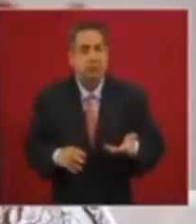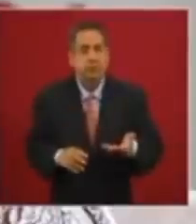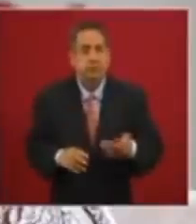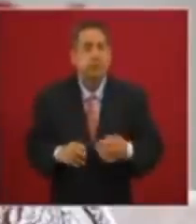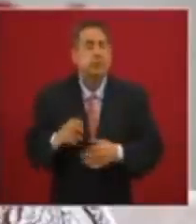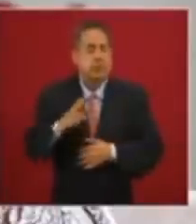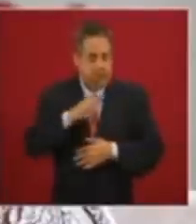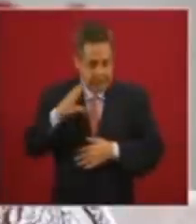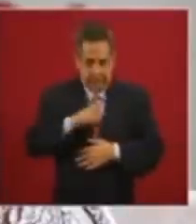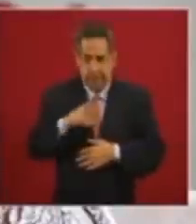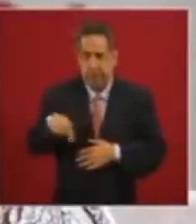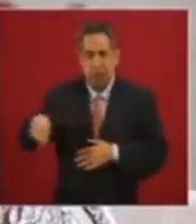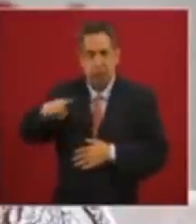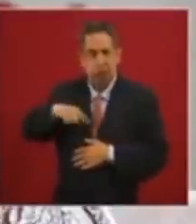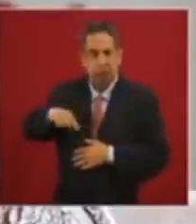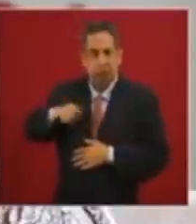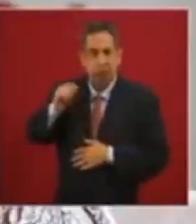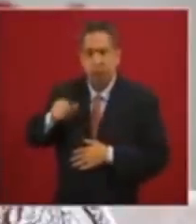hay